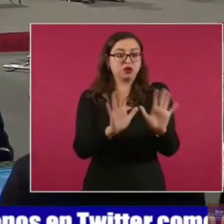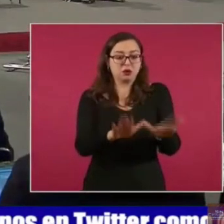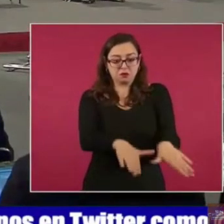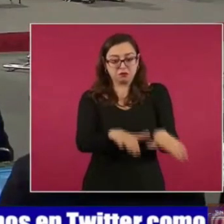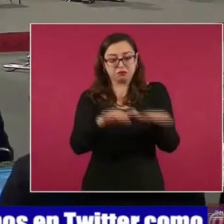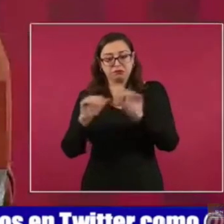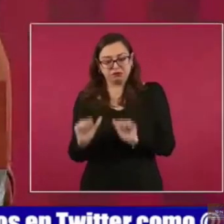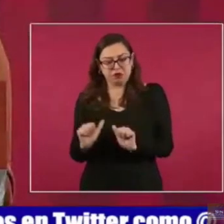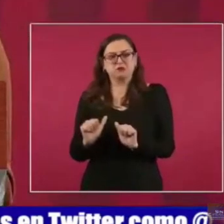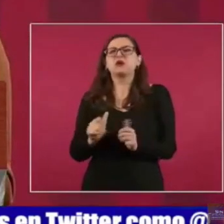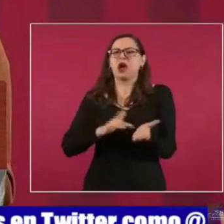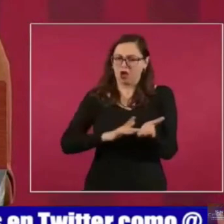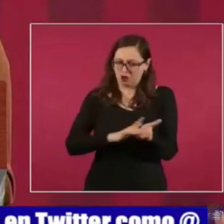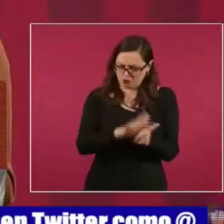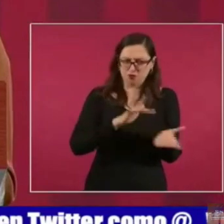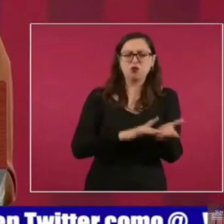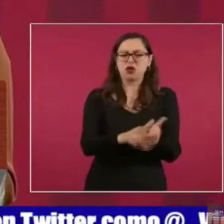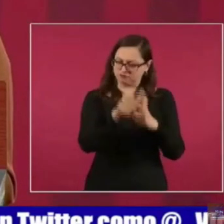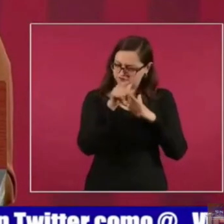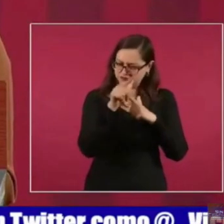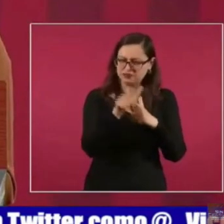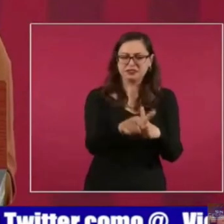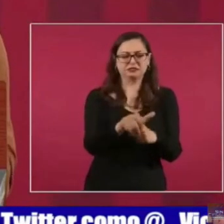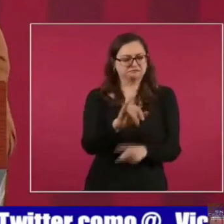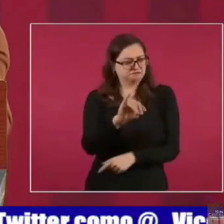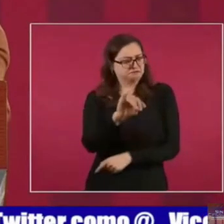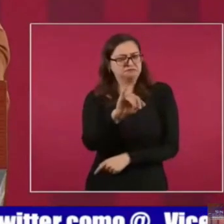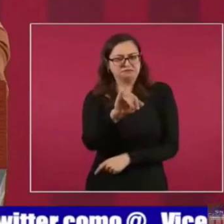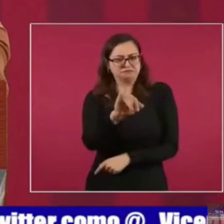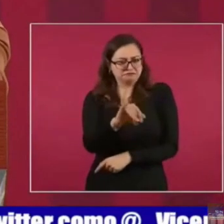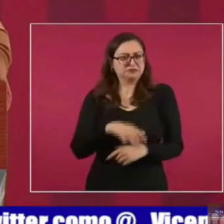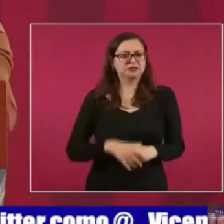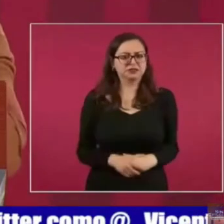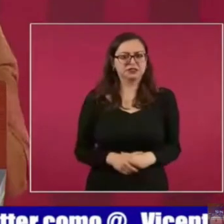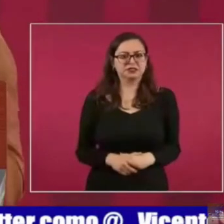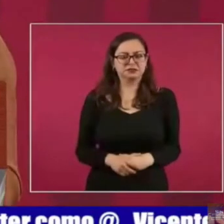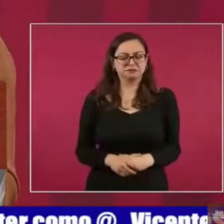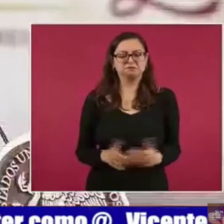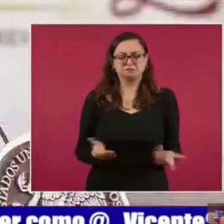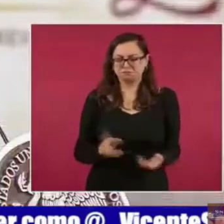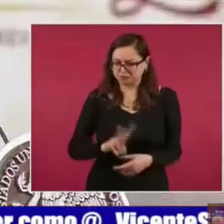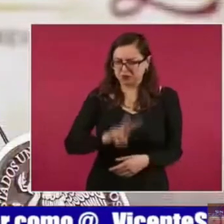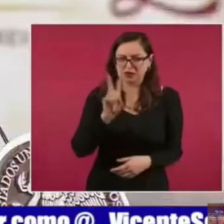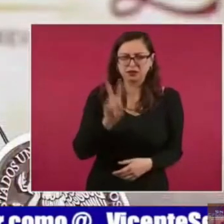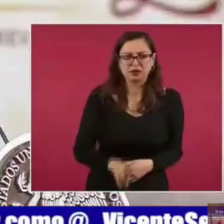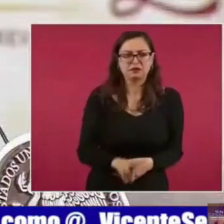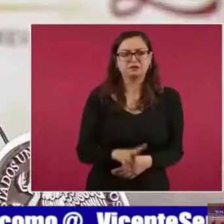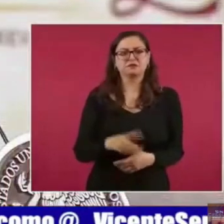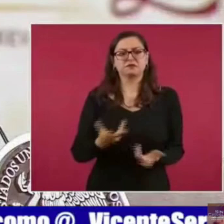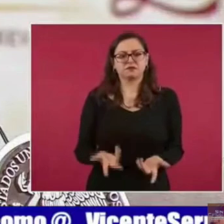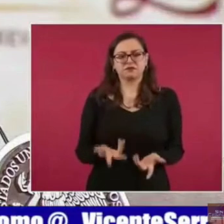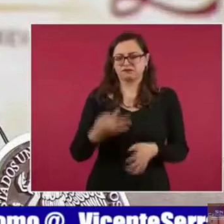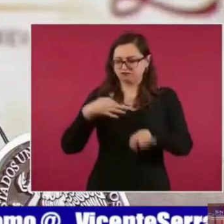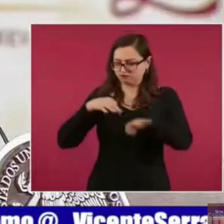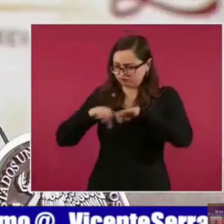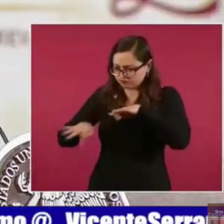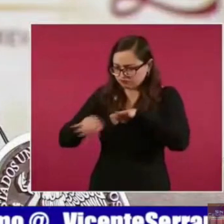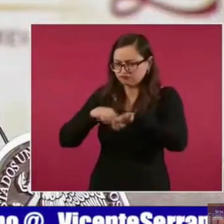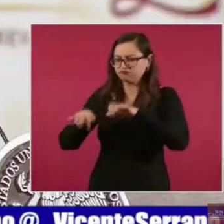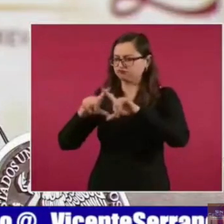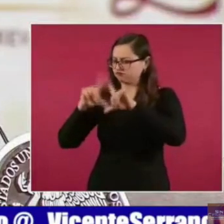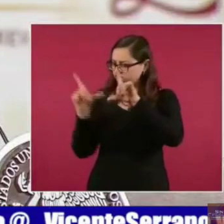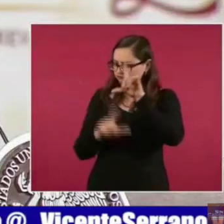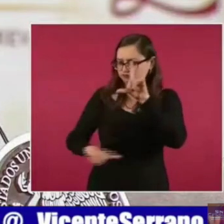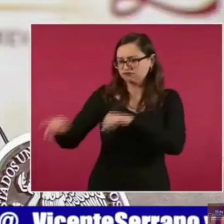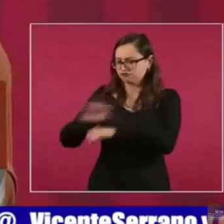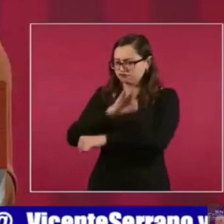llora, pero hay un detalle por ahí, y entonces toda la atención de la oposición se centra en un